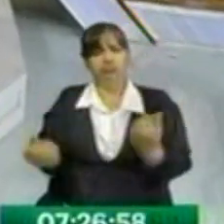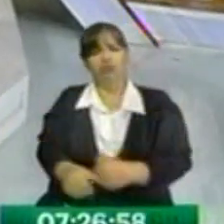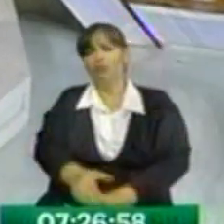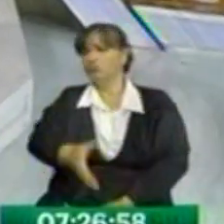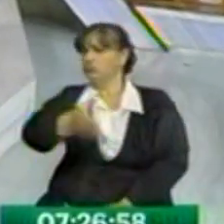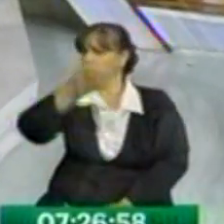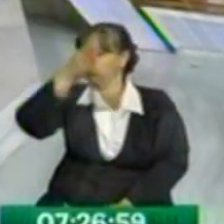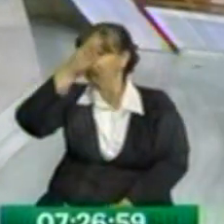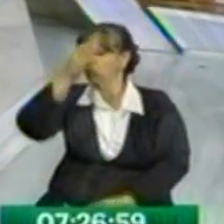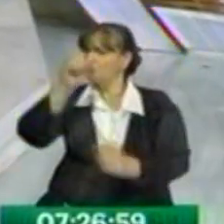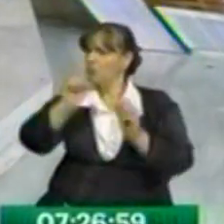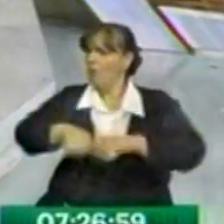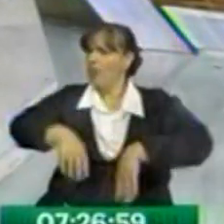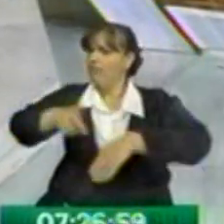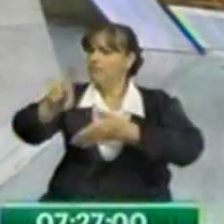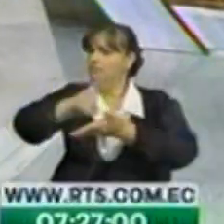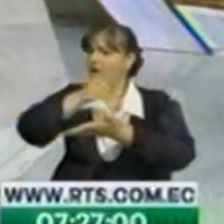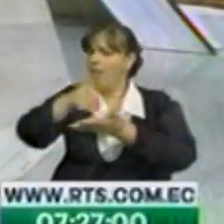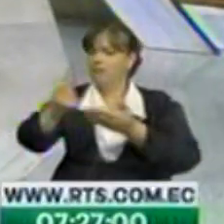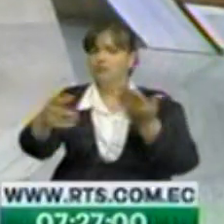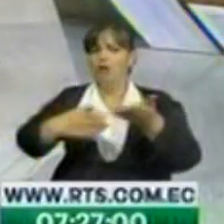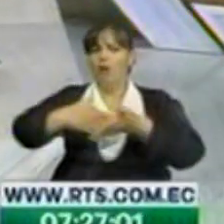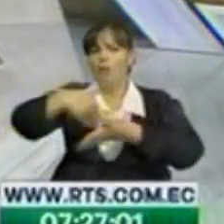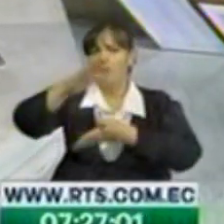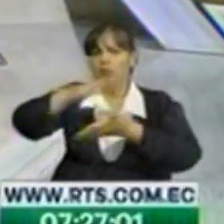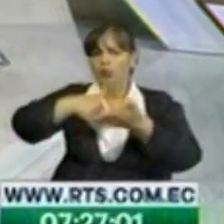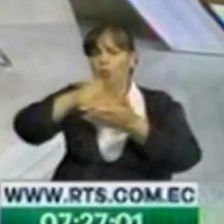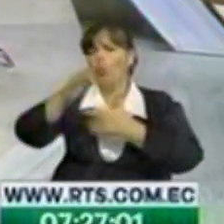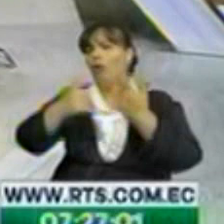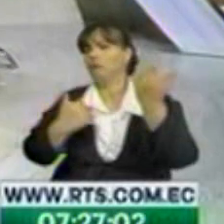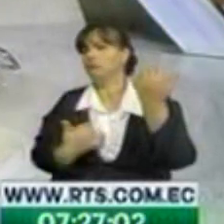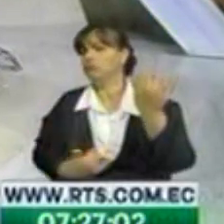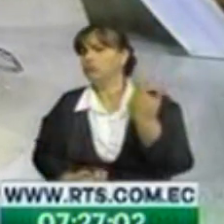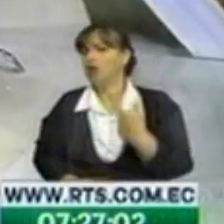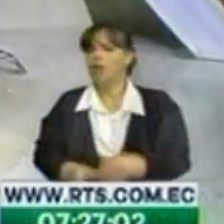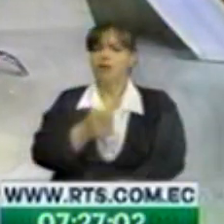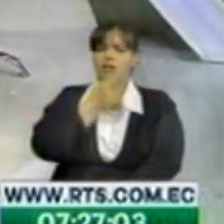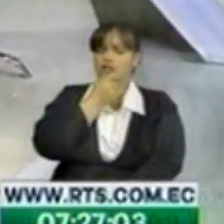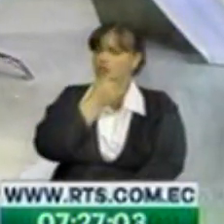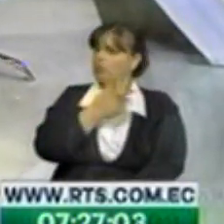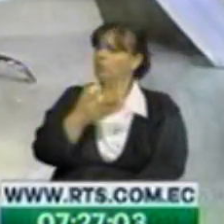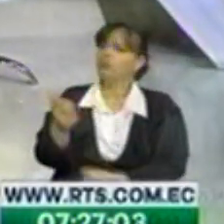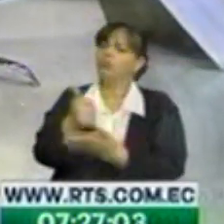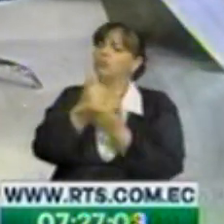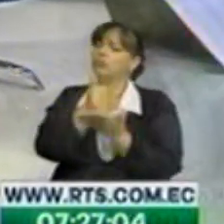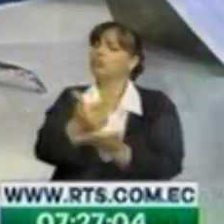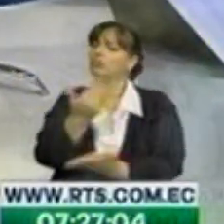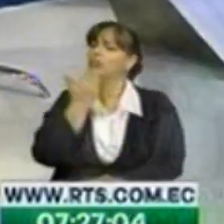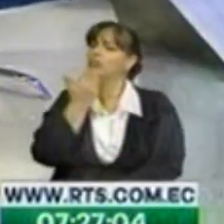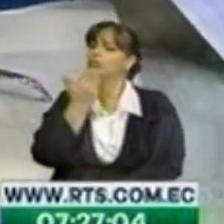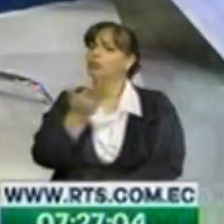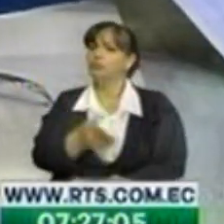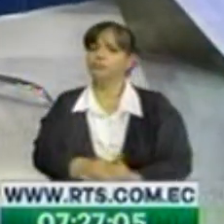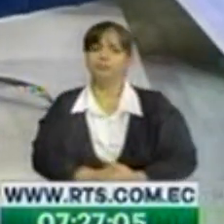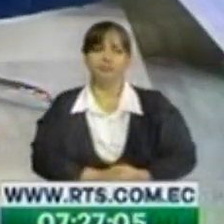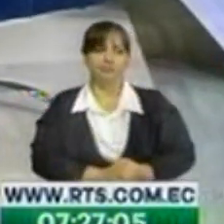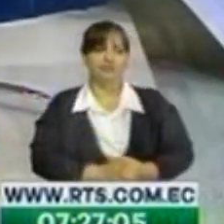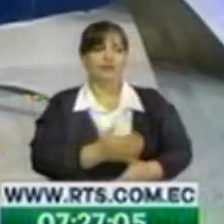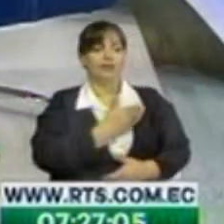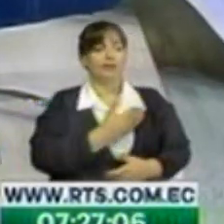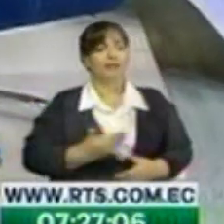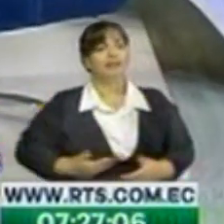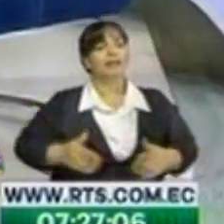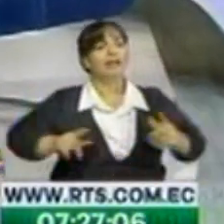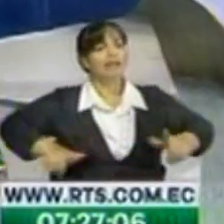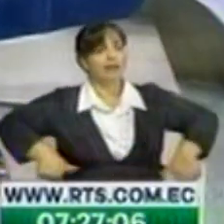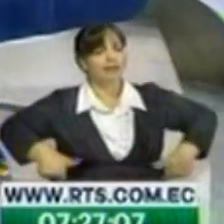Todos es un proyecto especialmente pensado por el presidente de Lenin y que